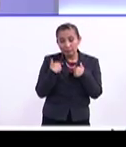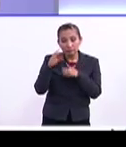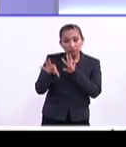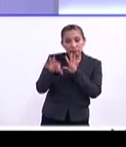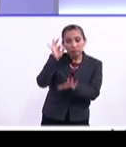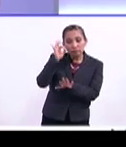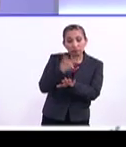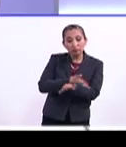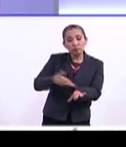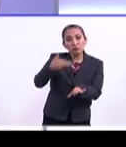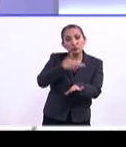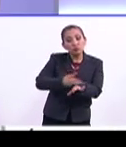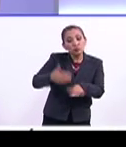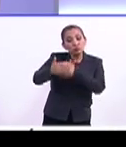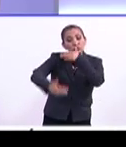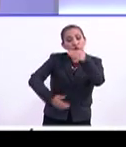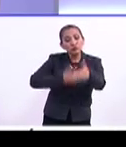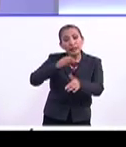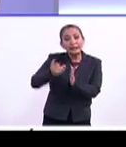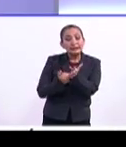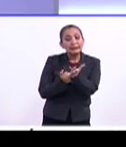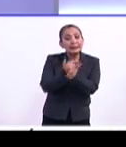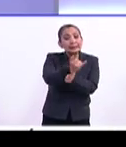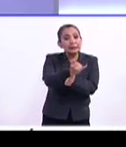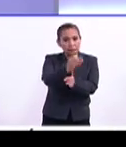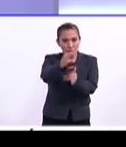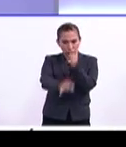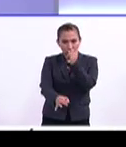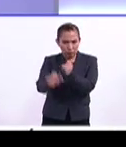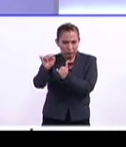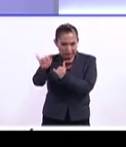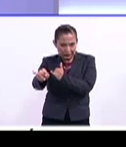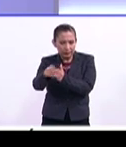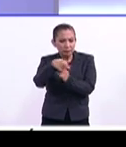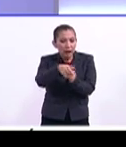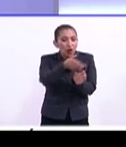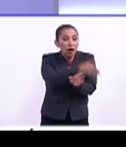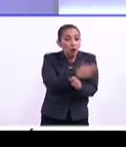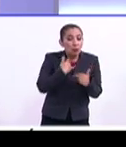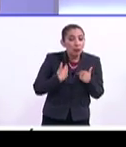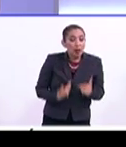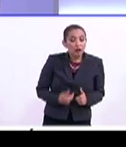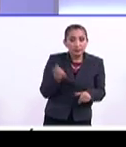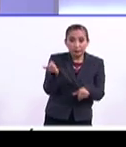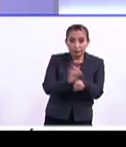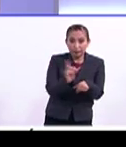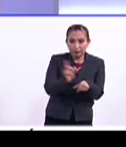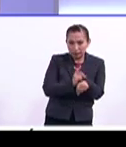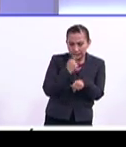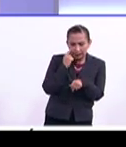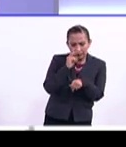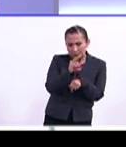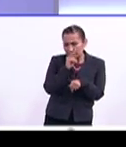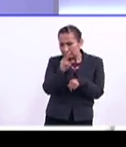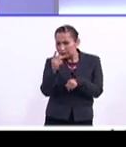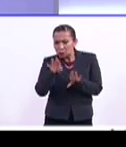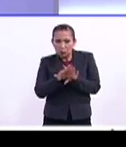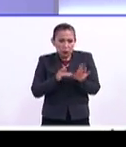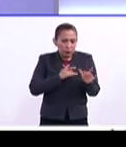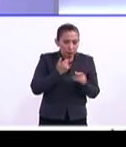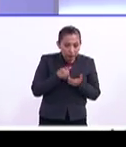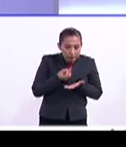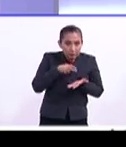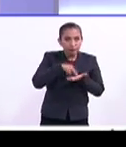se debe vivir como un proceso, ¿no? Es una toma de decisión a final de cuentas y nosotros como seres humanos todos los días nos estamos enfrentando a esta toma de decisión desde